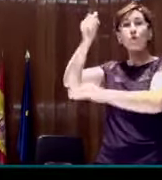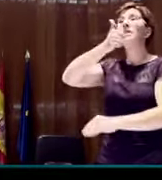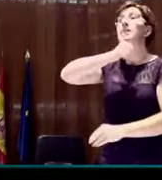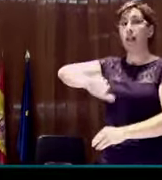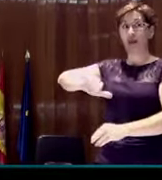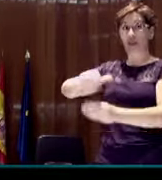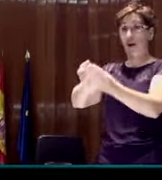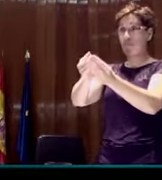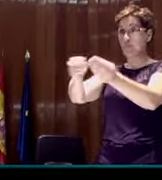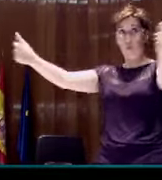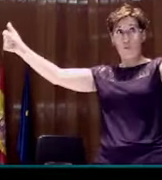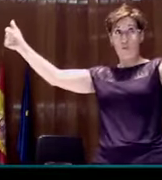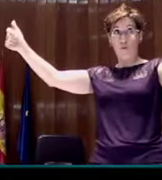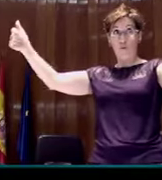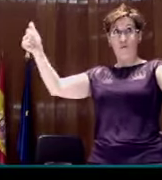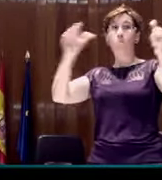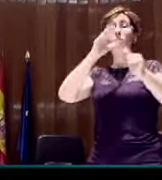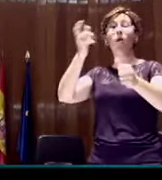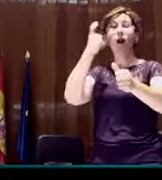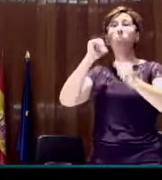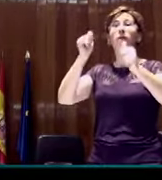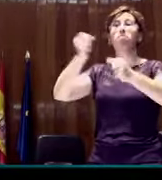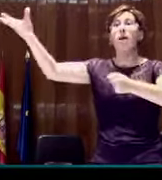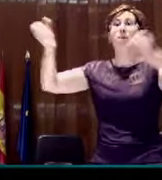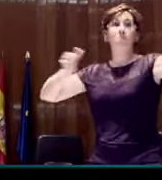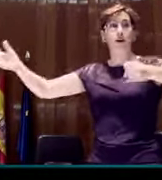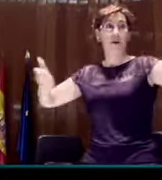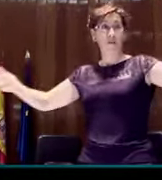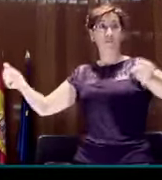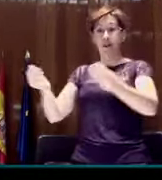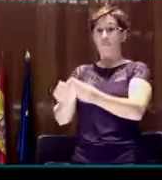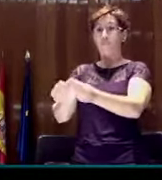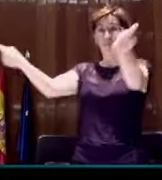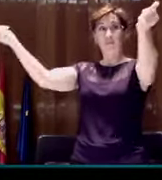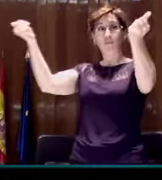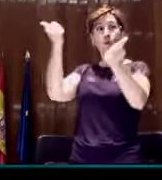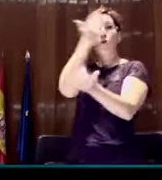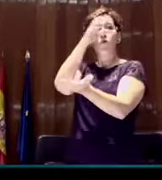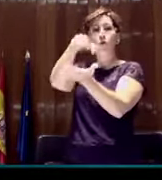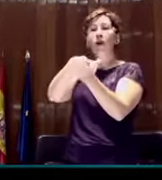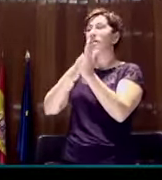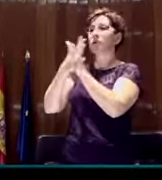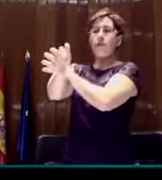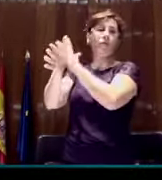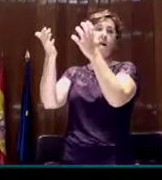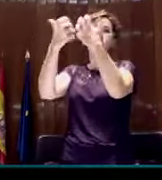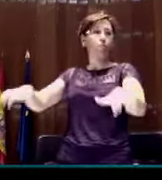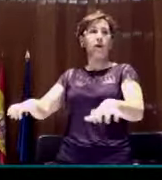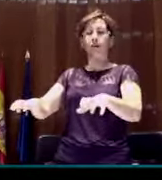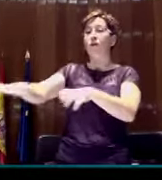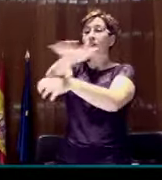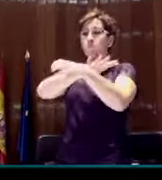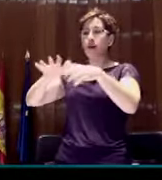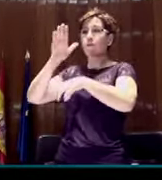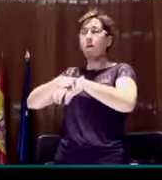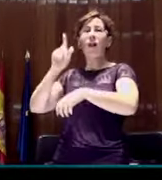los alumnos se les integró, con ello se desapareció ese lugar donde los sordos tenían la oportunidad de